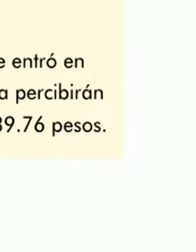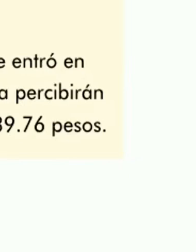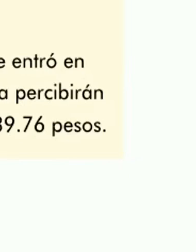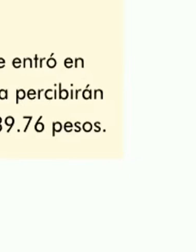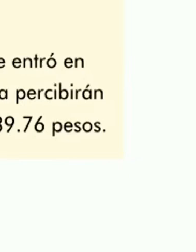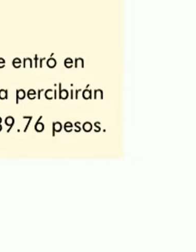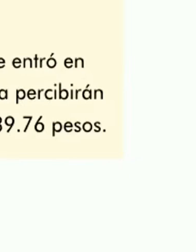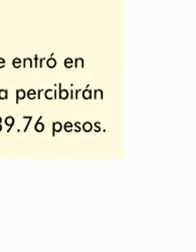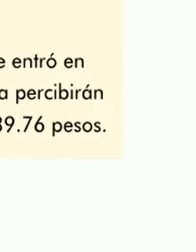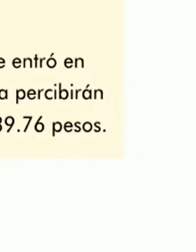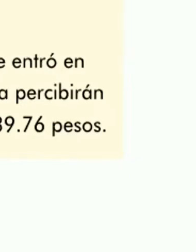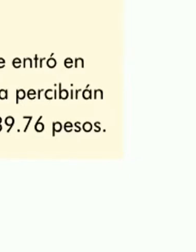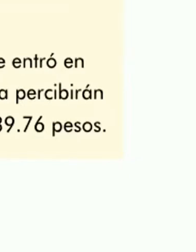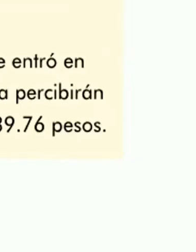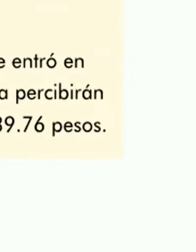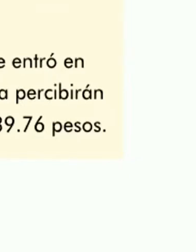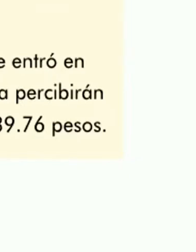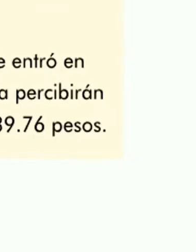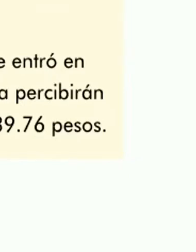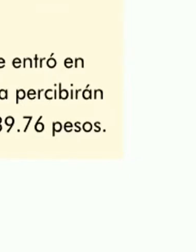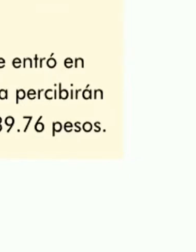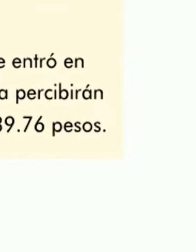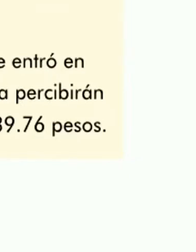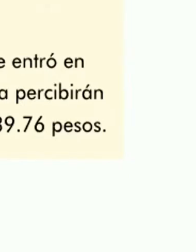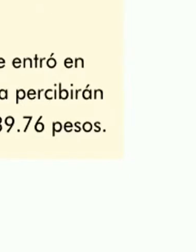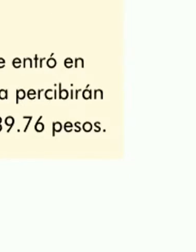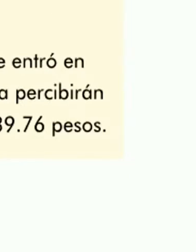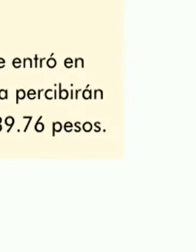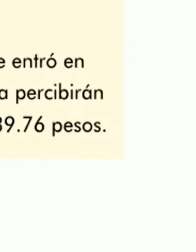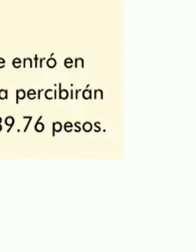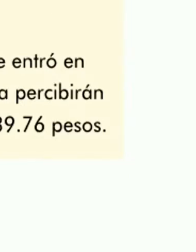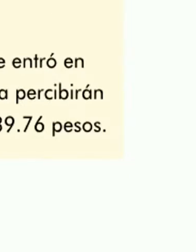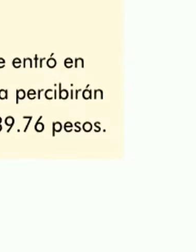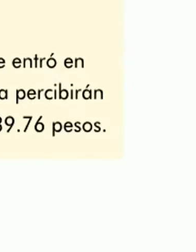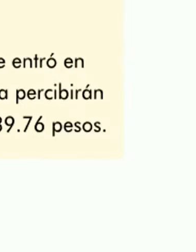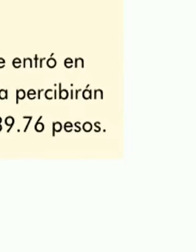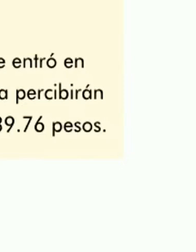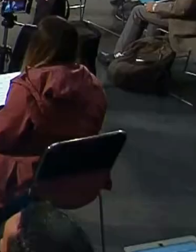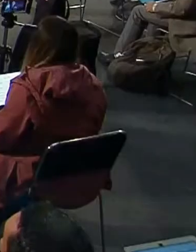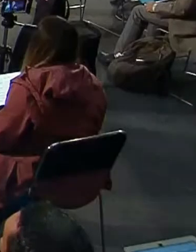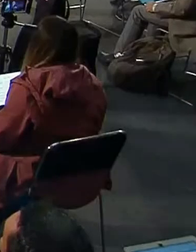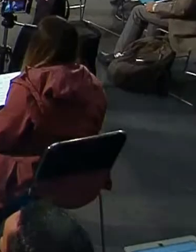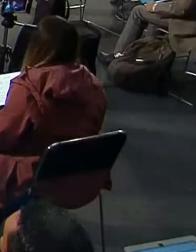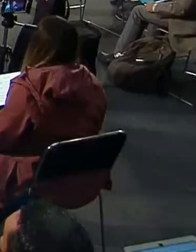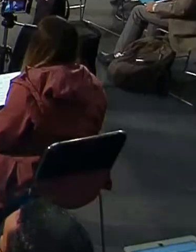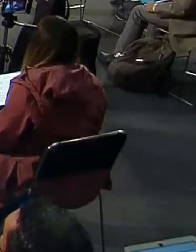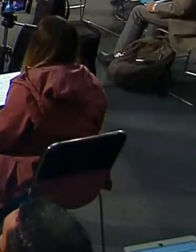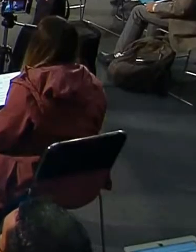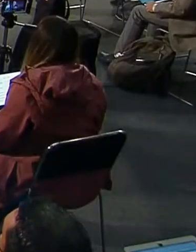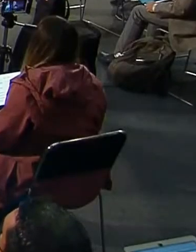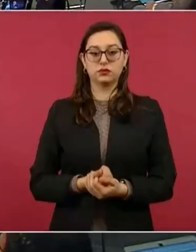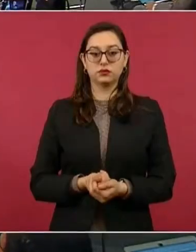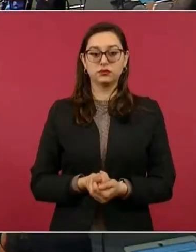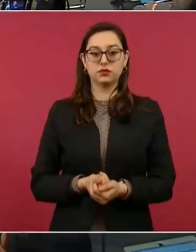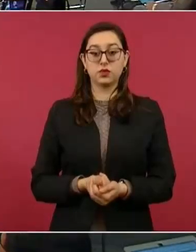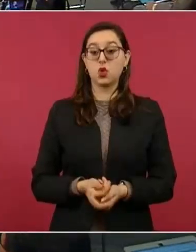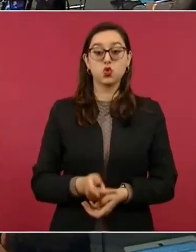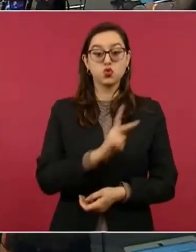sí, pero todos ellos ganan, la mayoría. Creo que hay